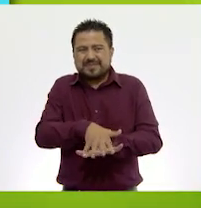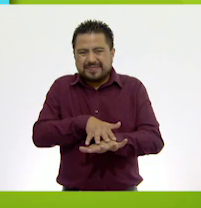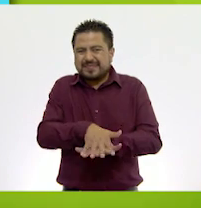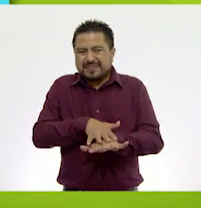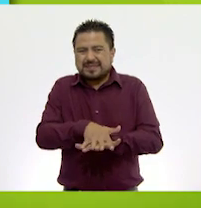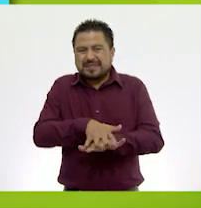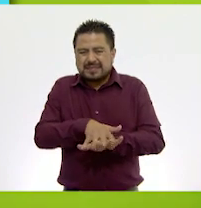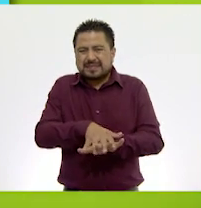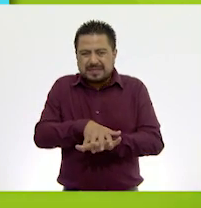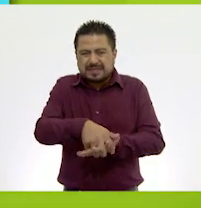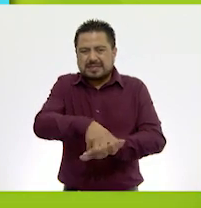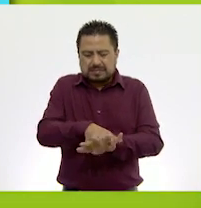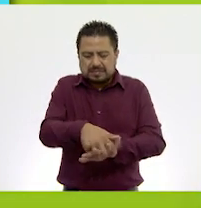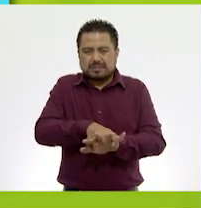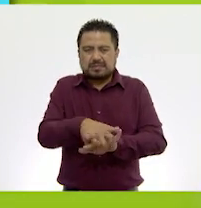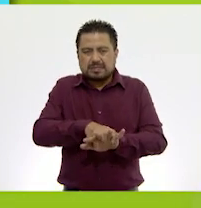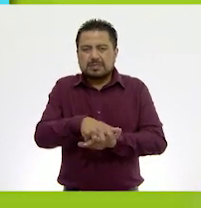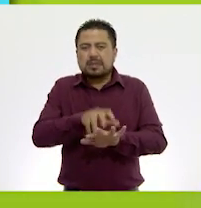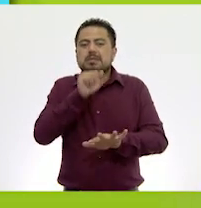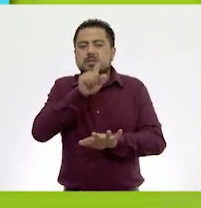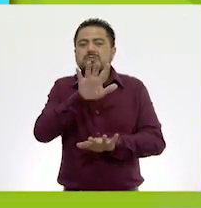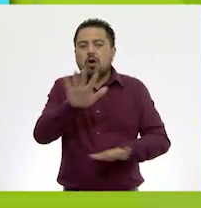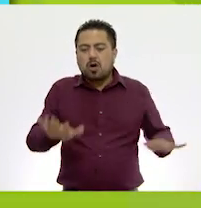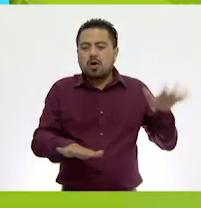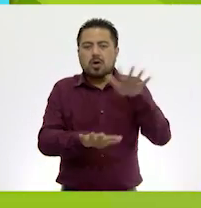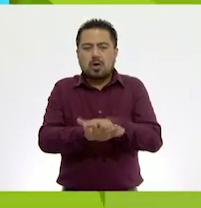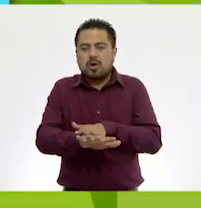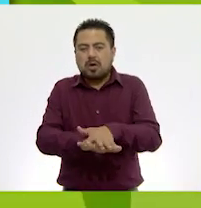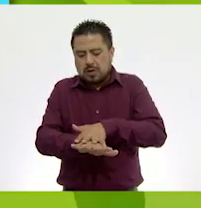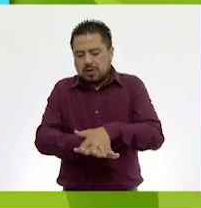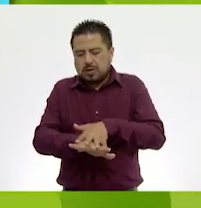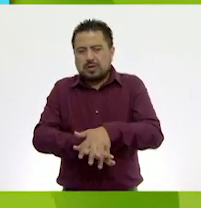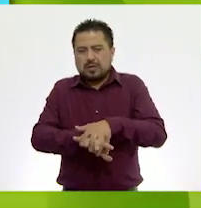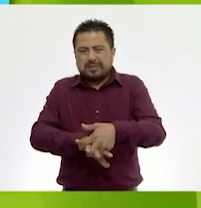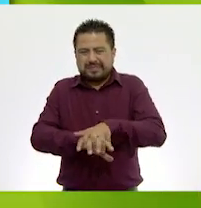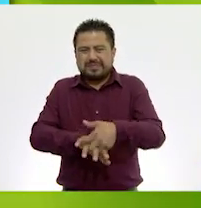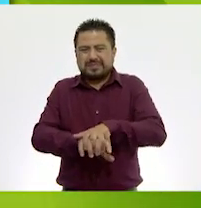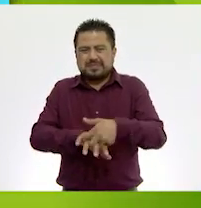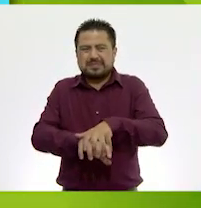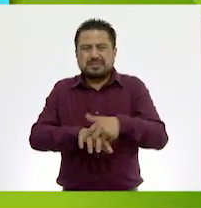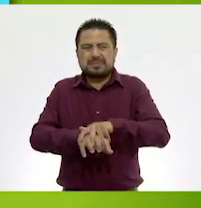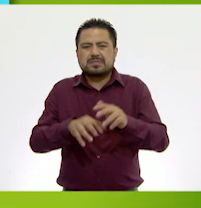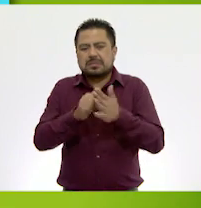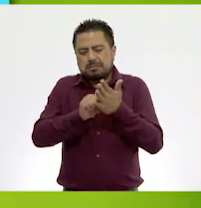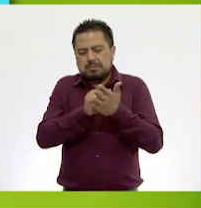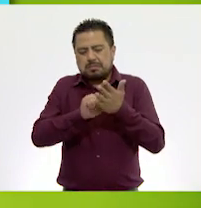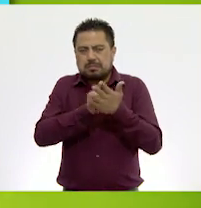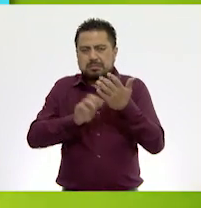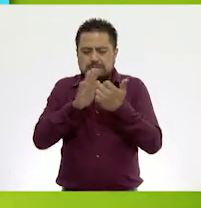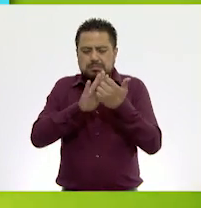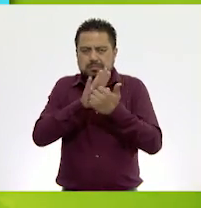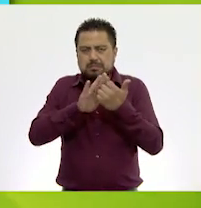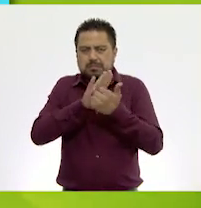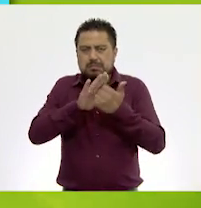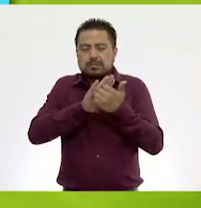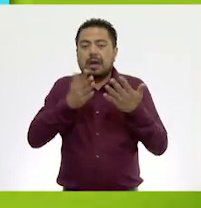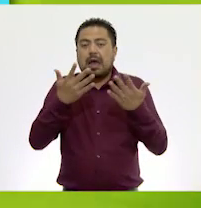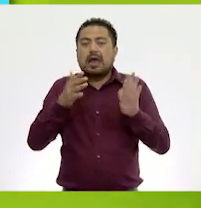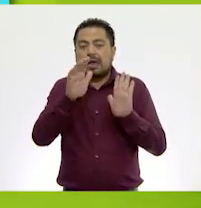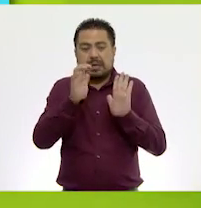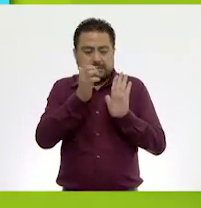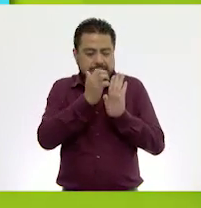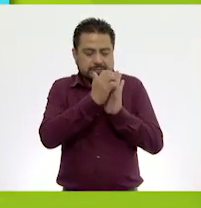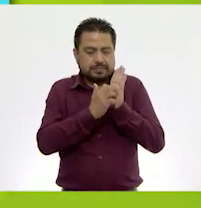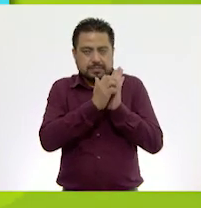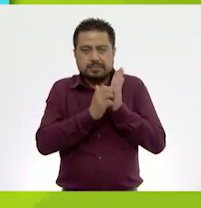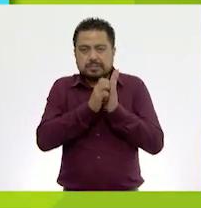de la otra, entrelazando los dedos. Repite lo mismo con la otra mano. Frota los dedos. Ahora haz como